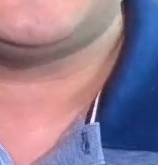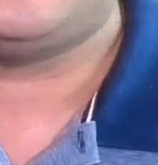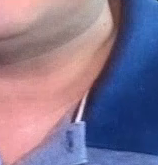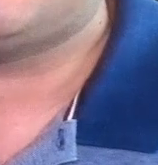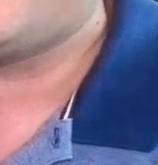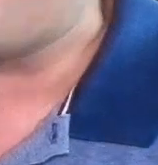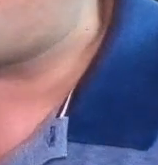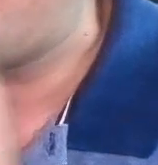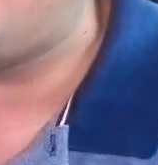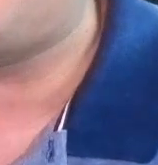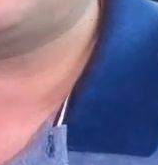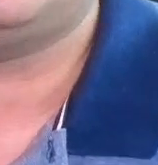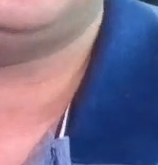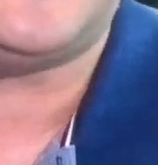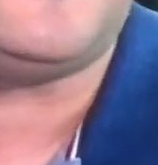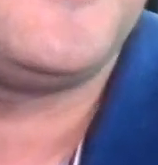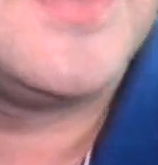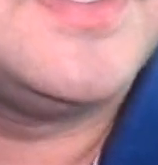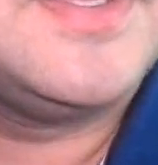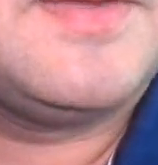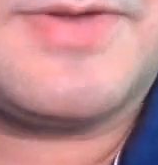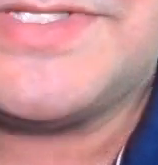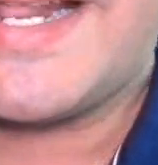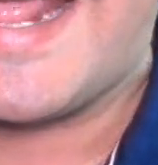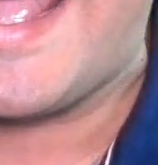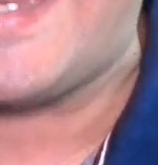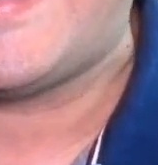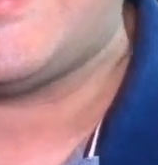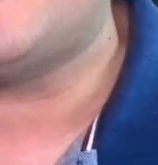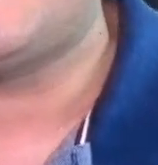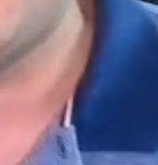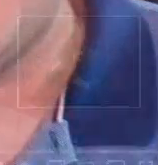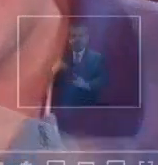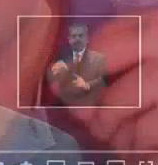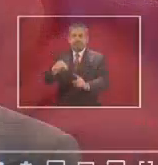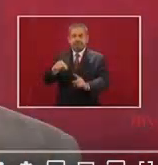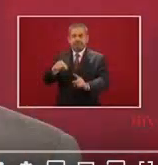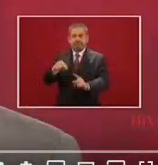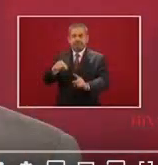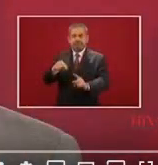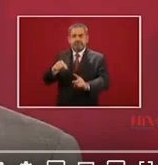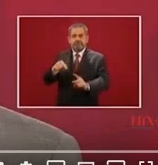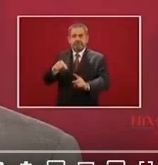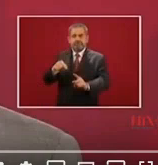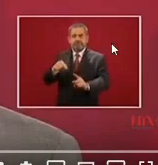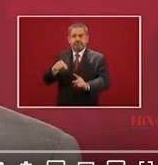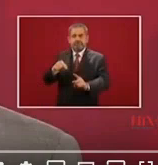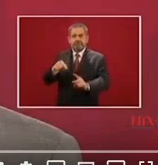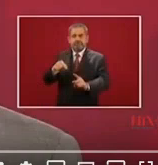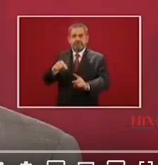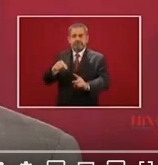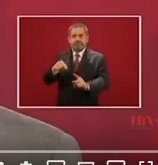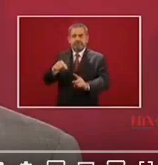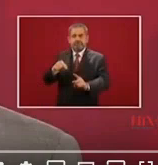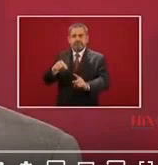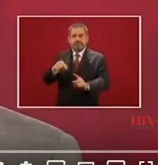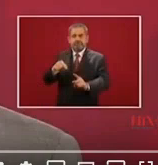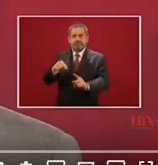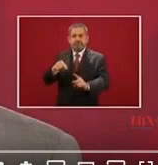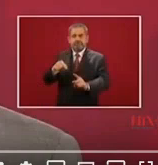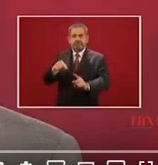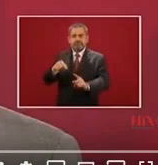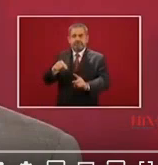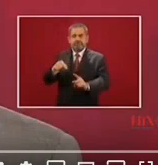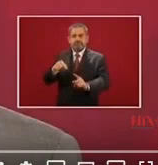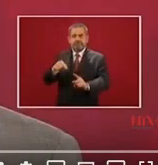lópez hora del fin de semana pero realmente porque lo dijeron vamos a arrancar que nos explique el propio hugo lópez gatell que es lo que es la fase 3